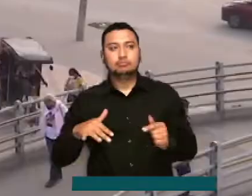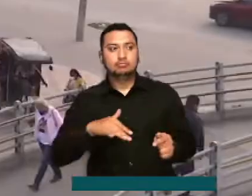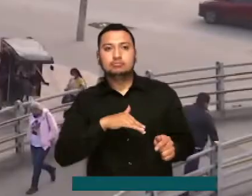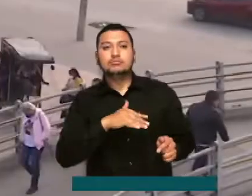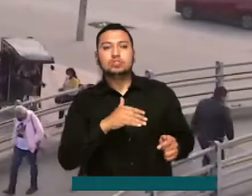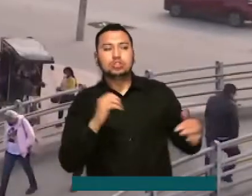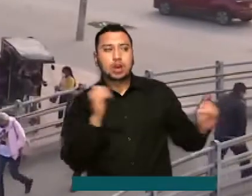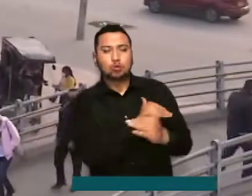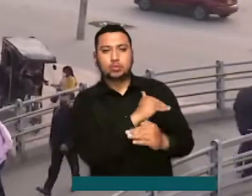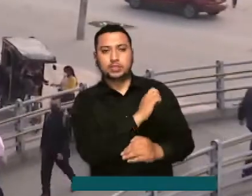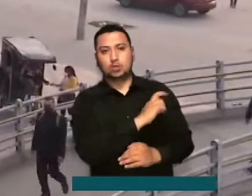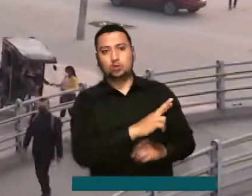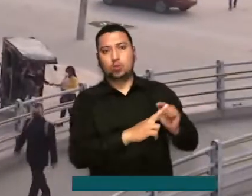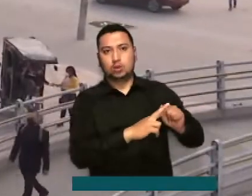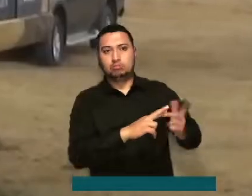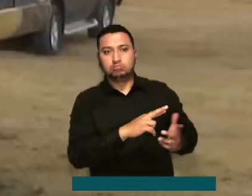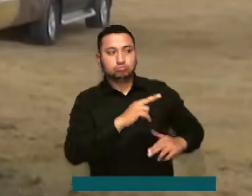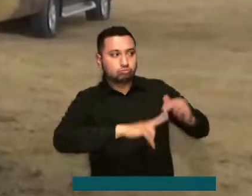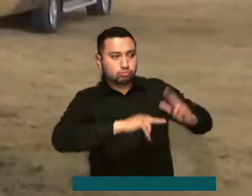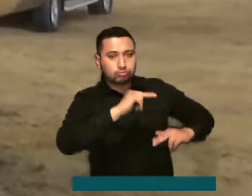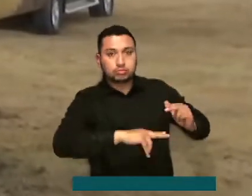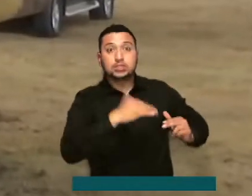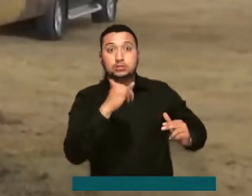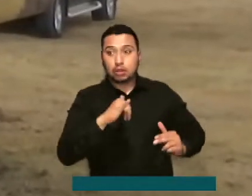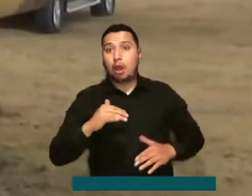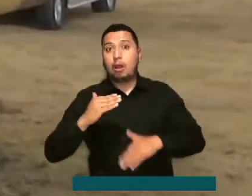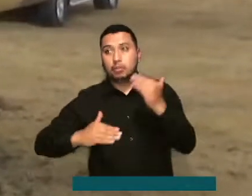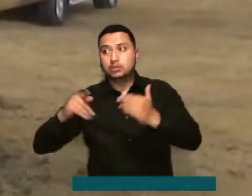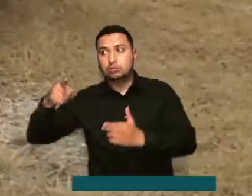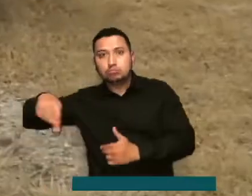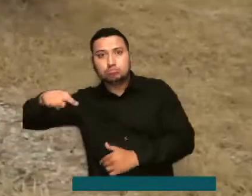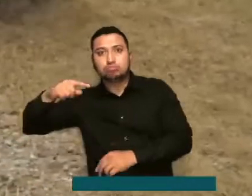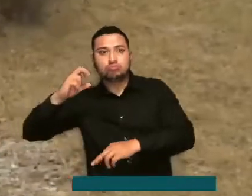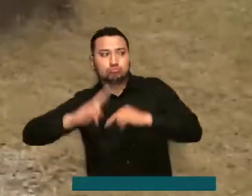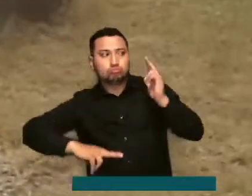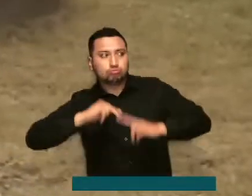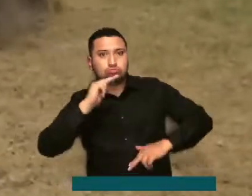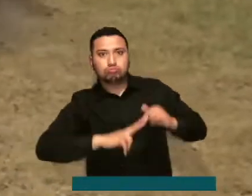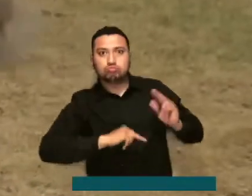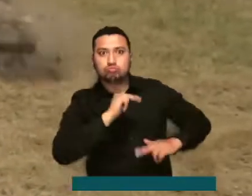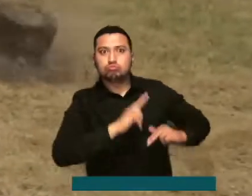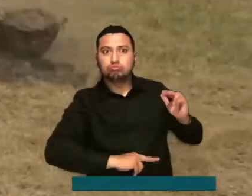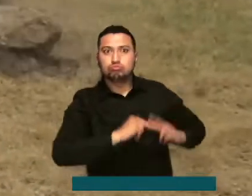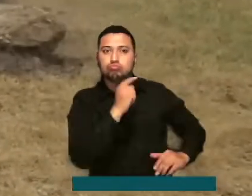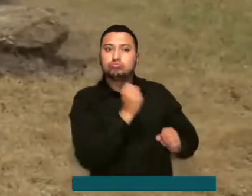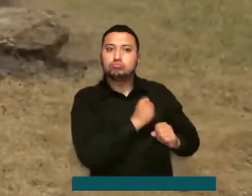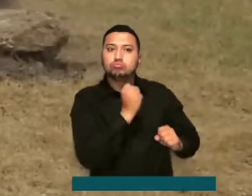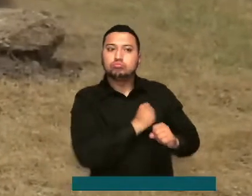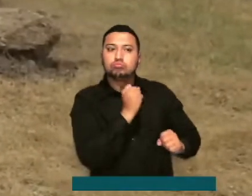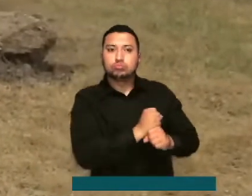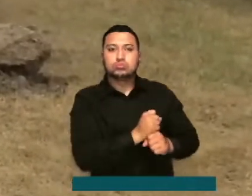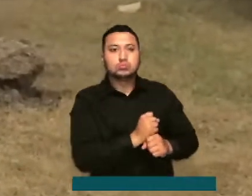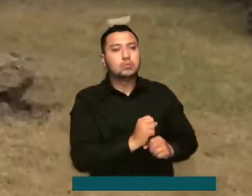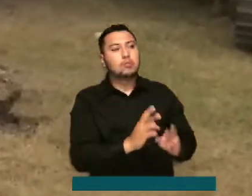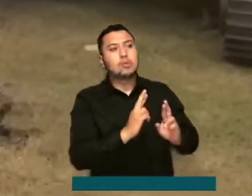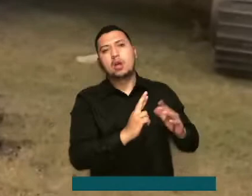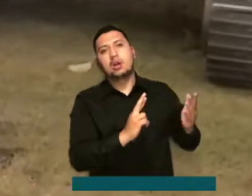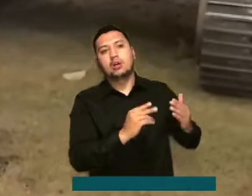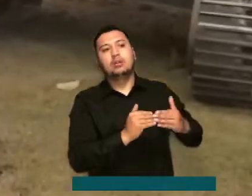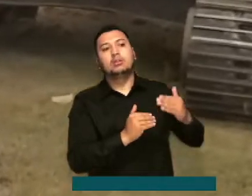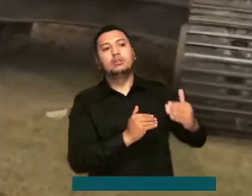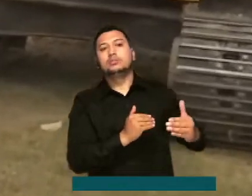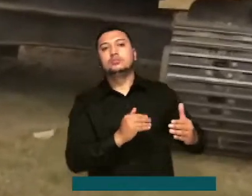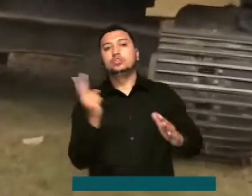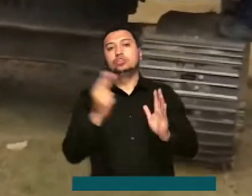sur con avenida Terreros. Los trabajos de construcción ya arrancaron y se espera que esta mega obra de construcción sea entregada